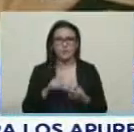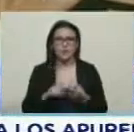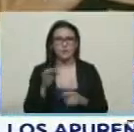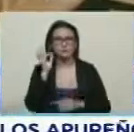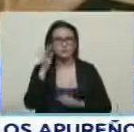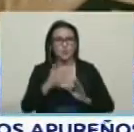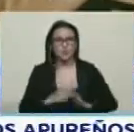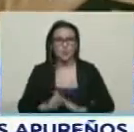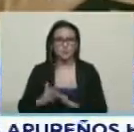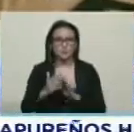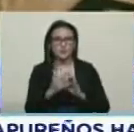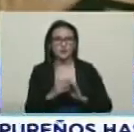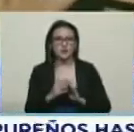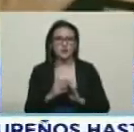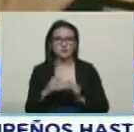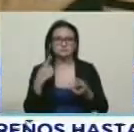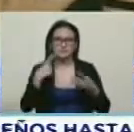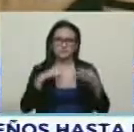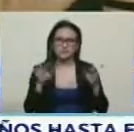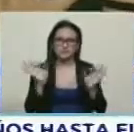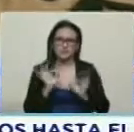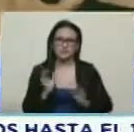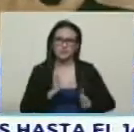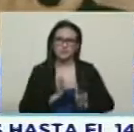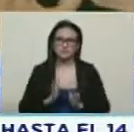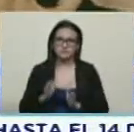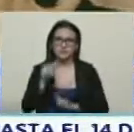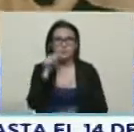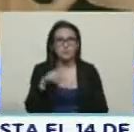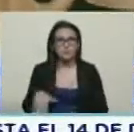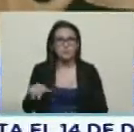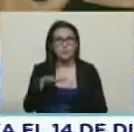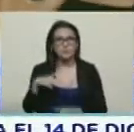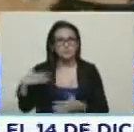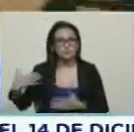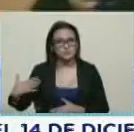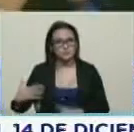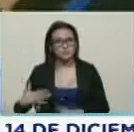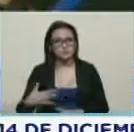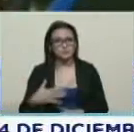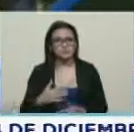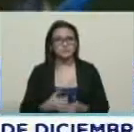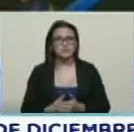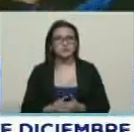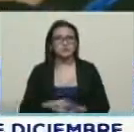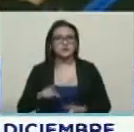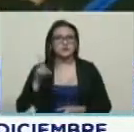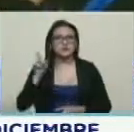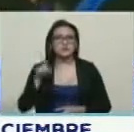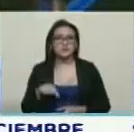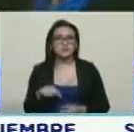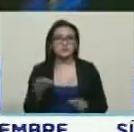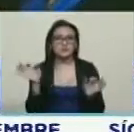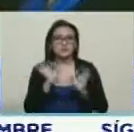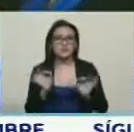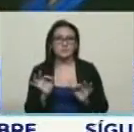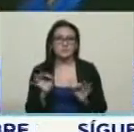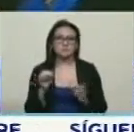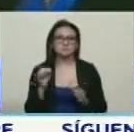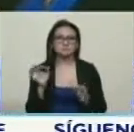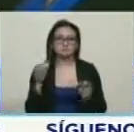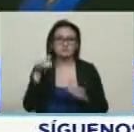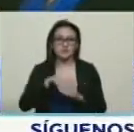consejos comunales, en fin, en diversas formas organizativas que el pueblo ha venido creando, y también, por supuesto, a través del acto electoral,